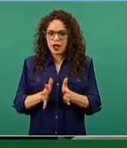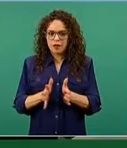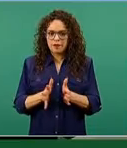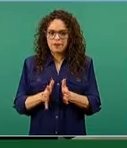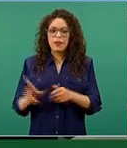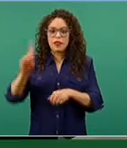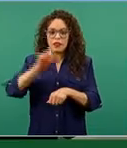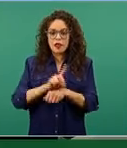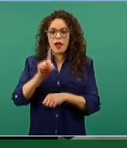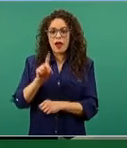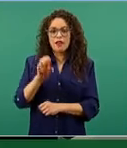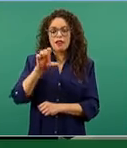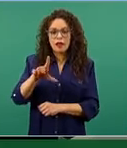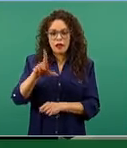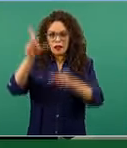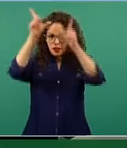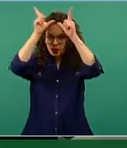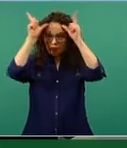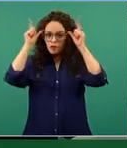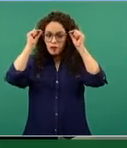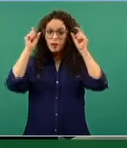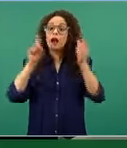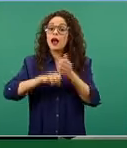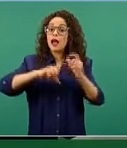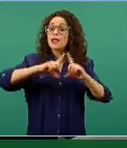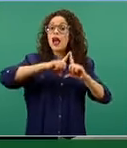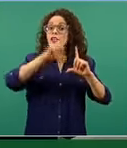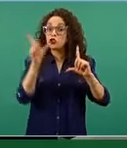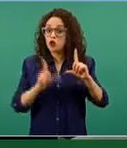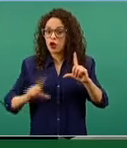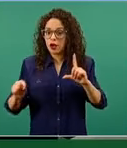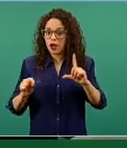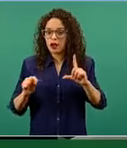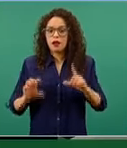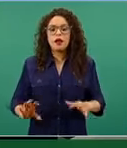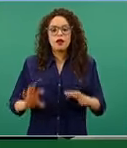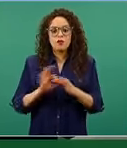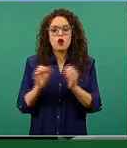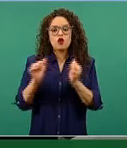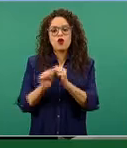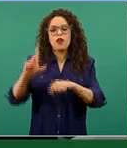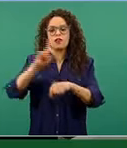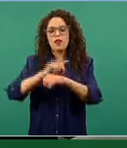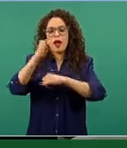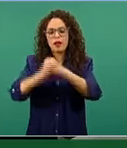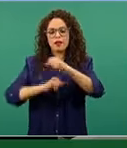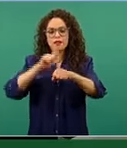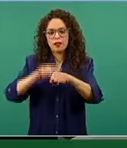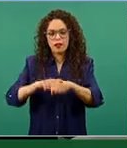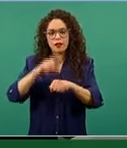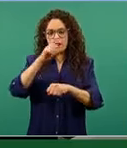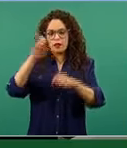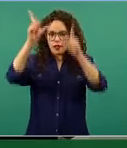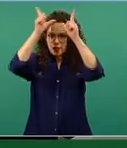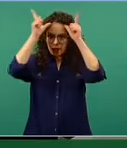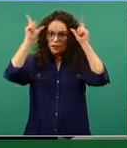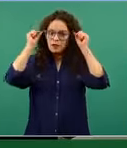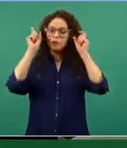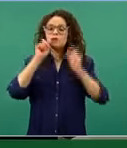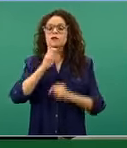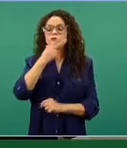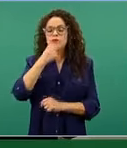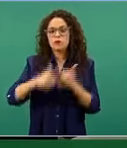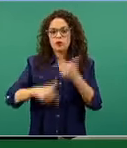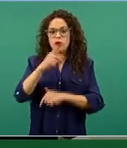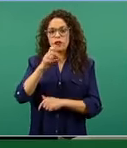de la Enfermera, el Día Nacional de la Enfermera, que coincide con el Día Internacional de la Enfermera y el Enfermero, 12 de